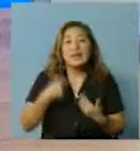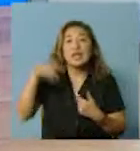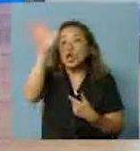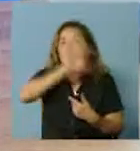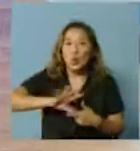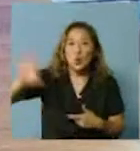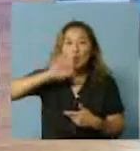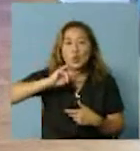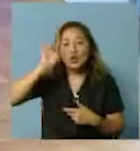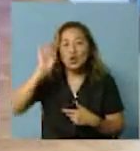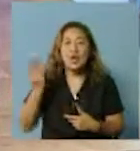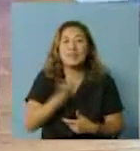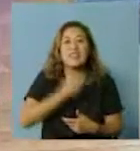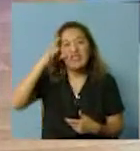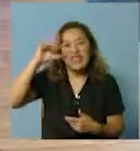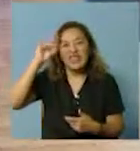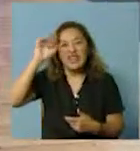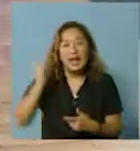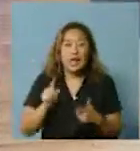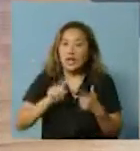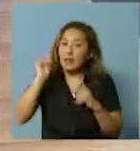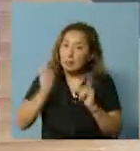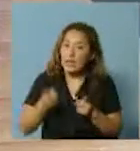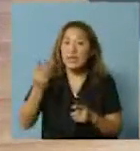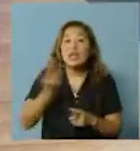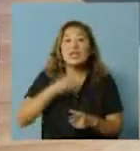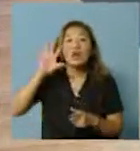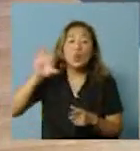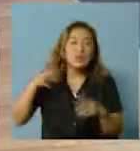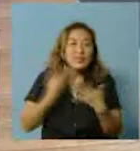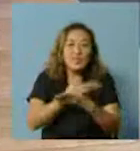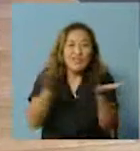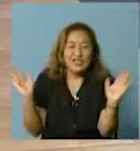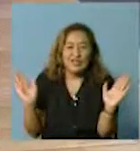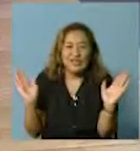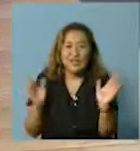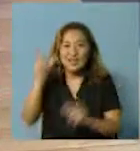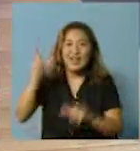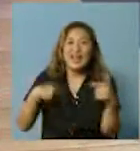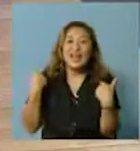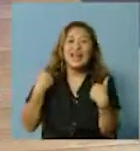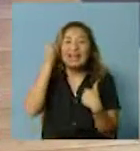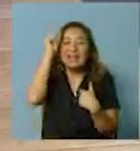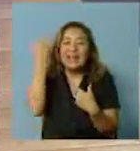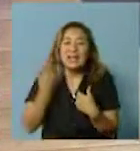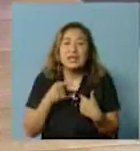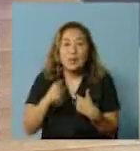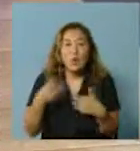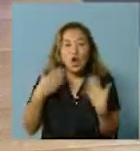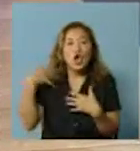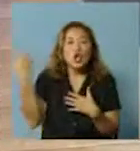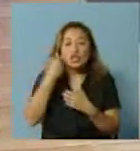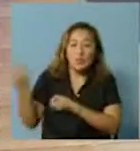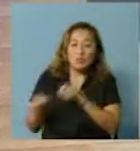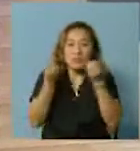ya no sólo federales sino los provinciales este evento es abierto o sea nosotros la prensa que tuvimos es decir logramos